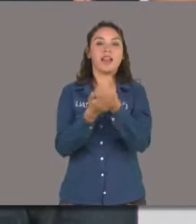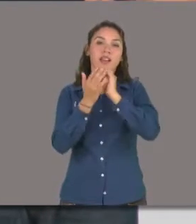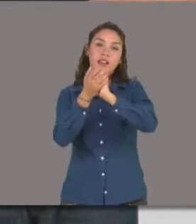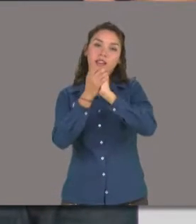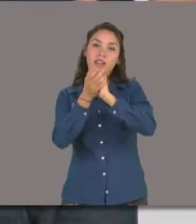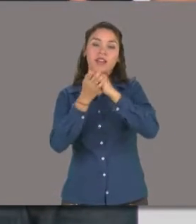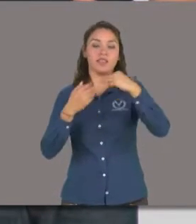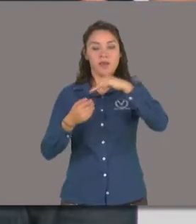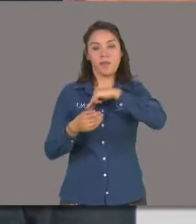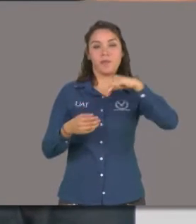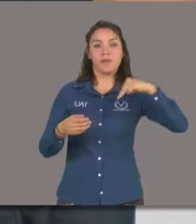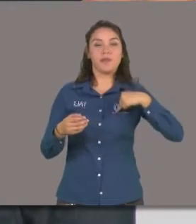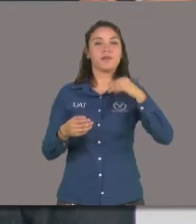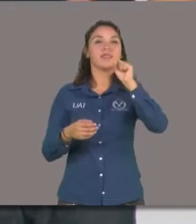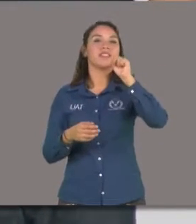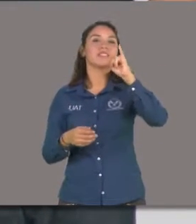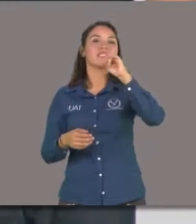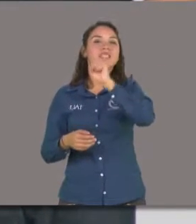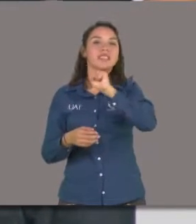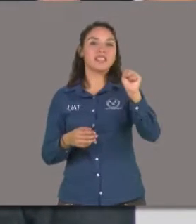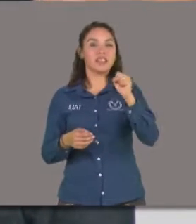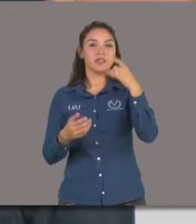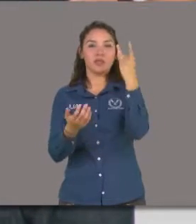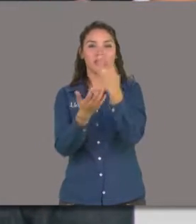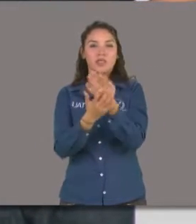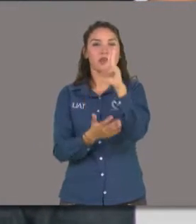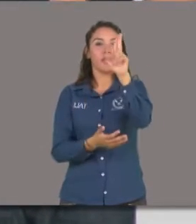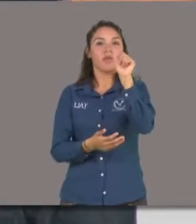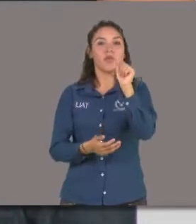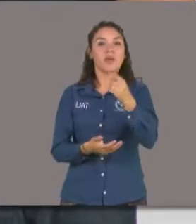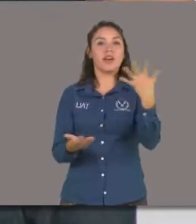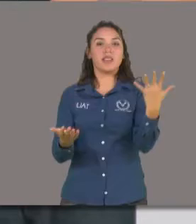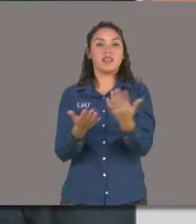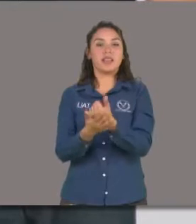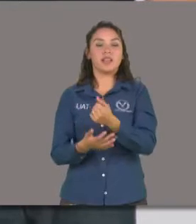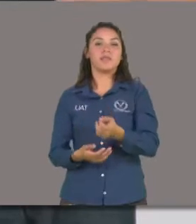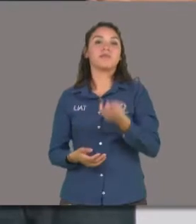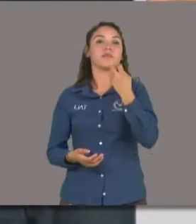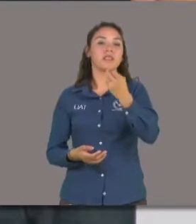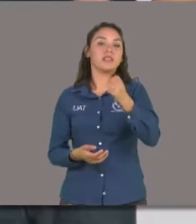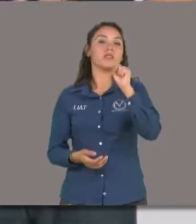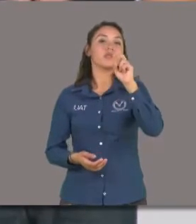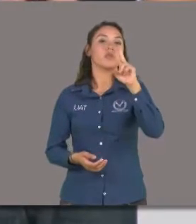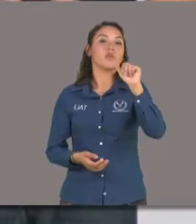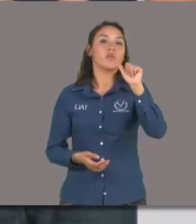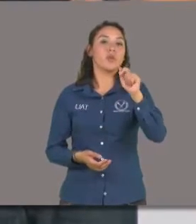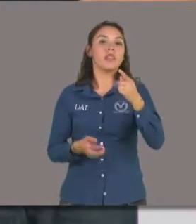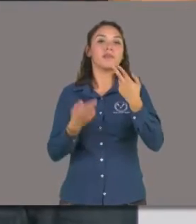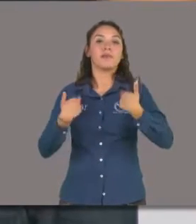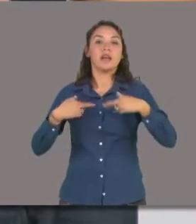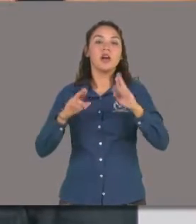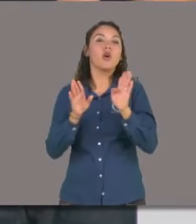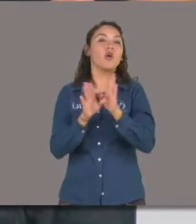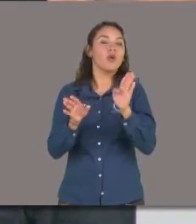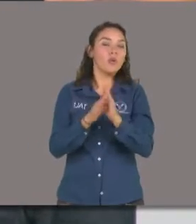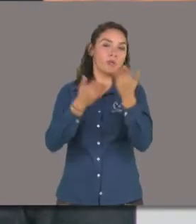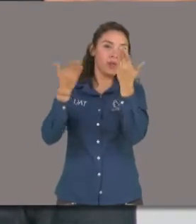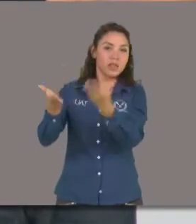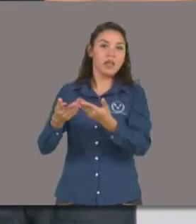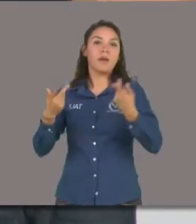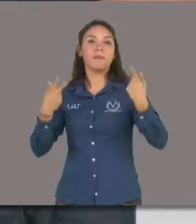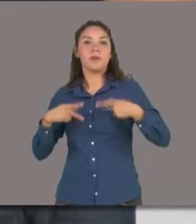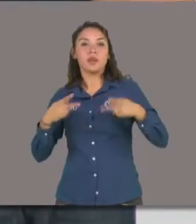sorteado entre los miembros del Sindicato Único de Trabajadores de esta Casa de Estudios, el SUTUAT, destacó que este premio representa un estímulo y un